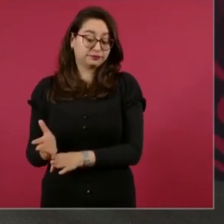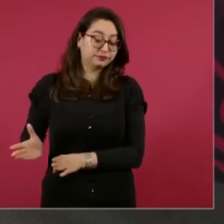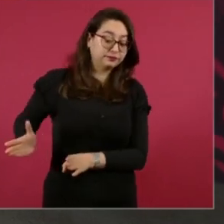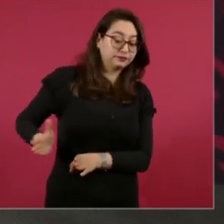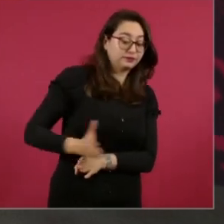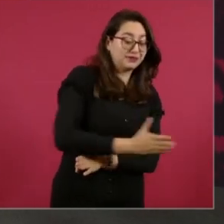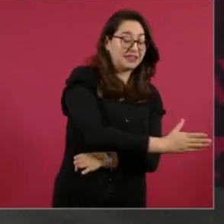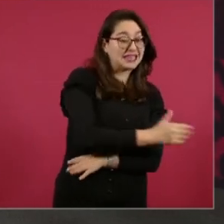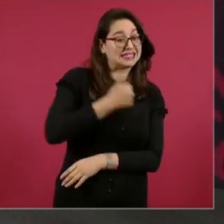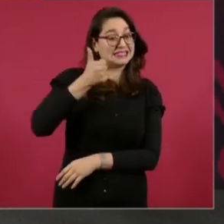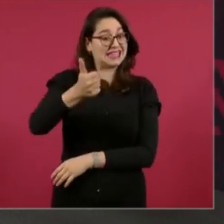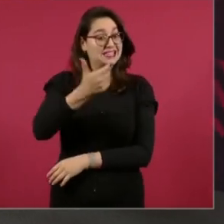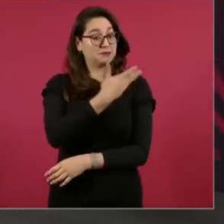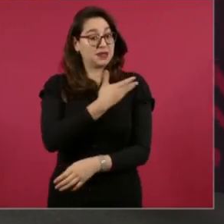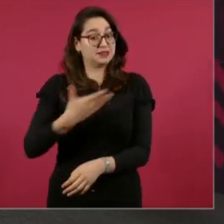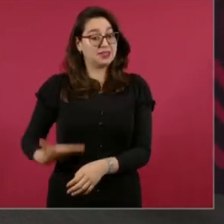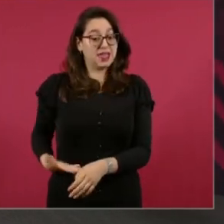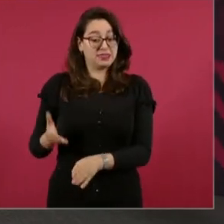6 sexenios?